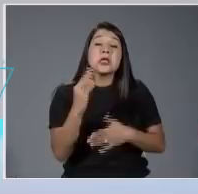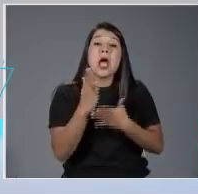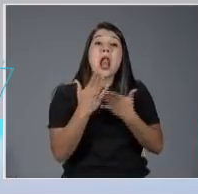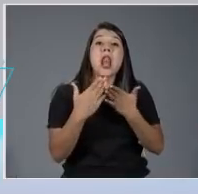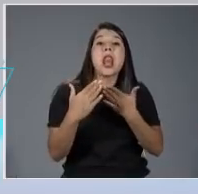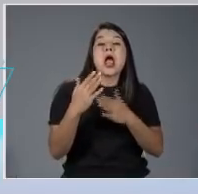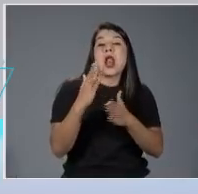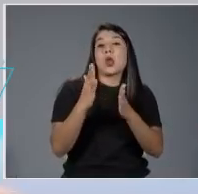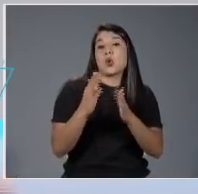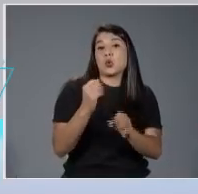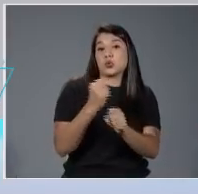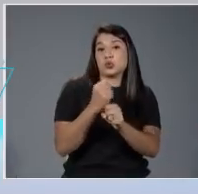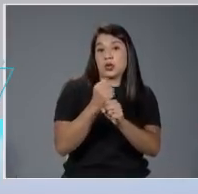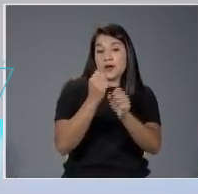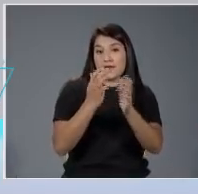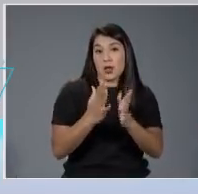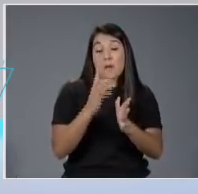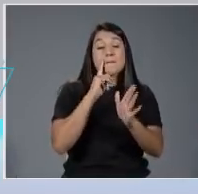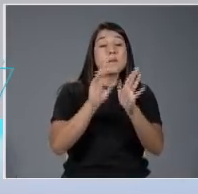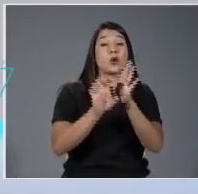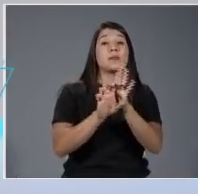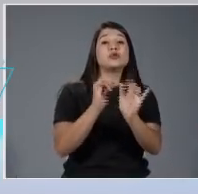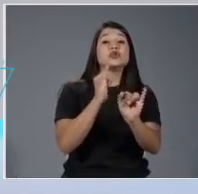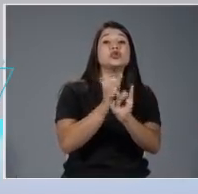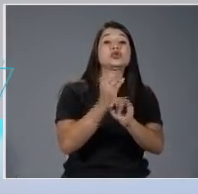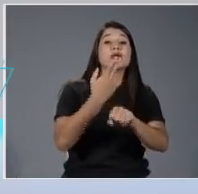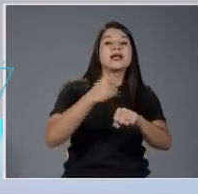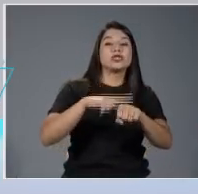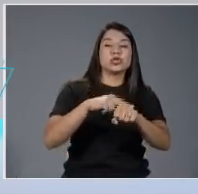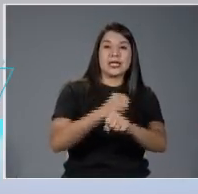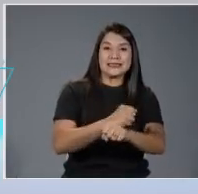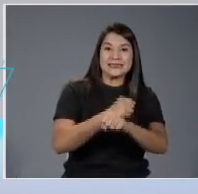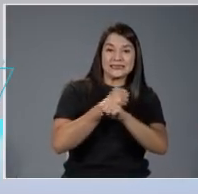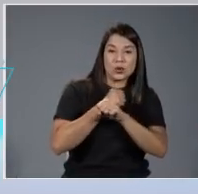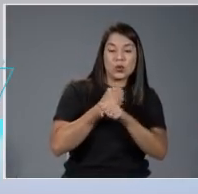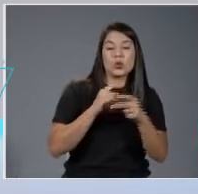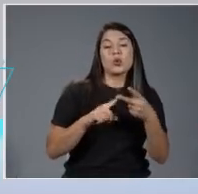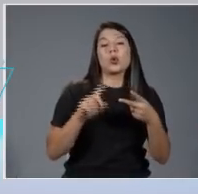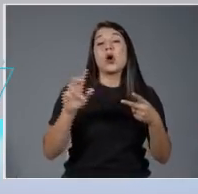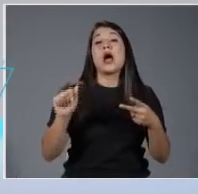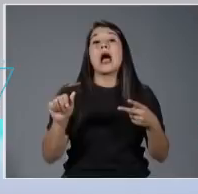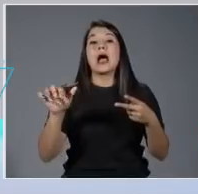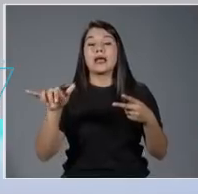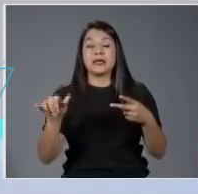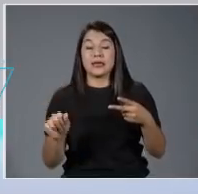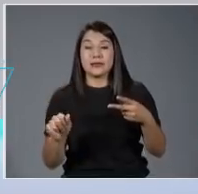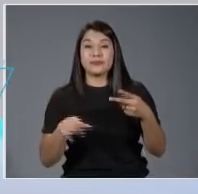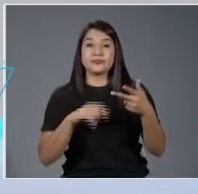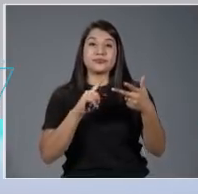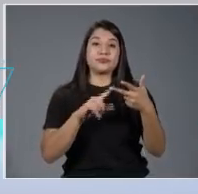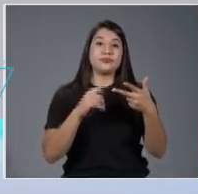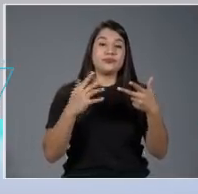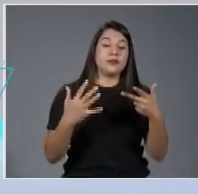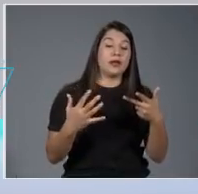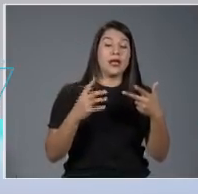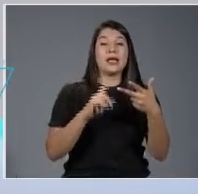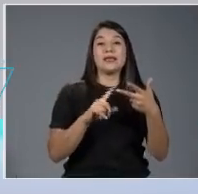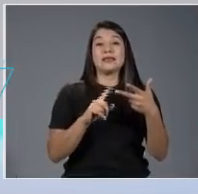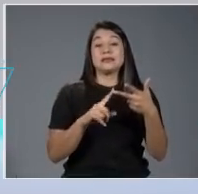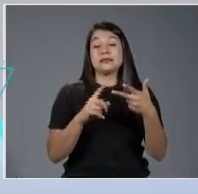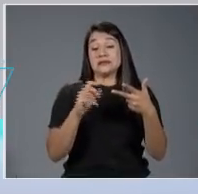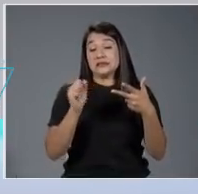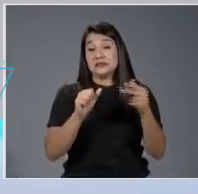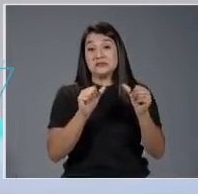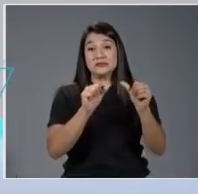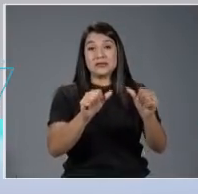funcionarios, por ejemplo, el Instituto Nacional de Seguros, bueno, acueductos y alcantarillados, sí se